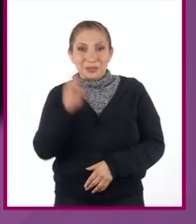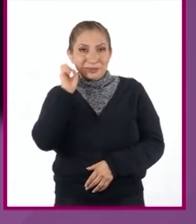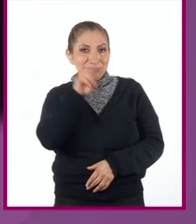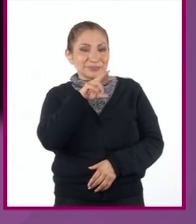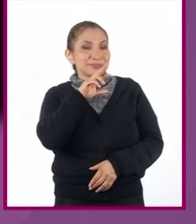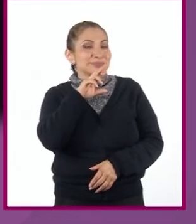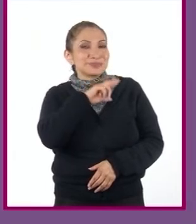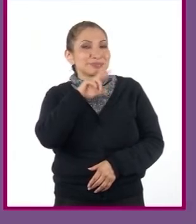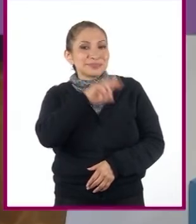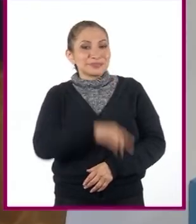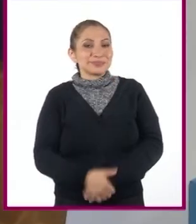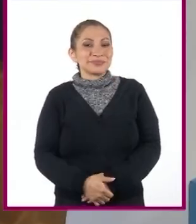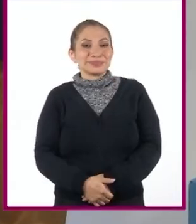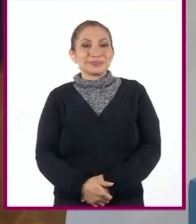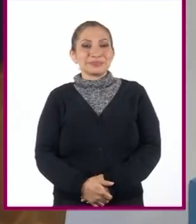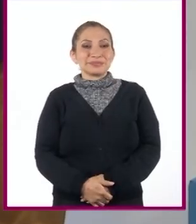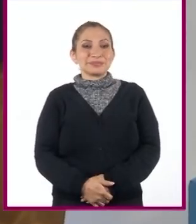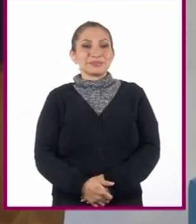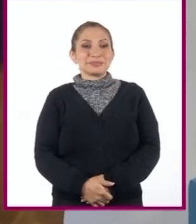pronto.